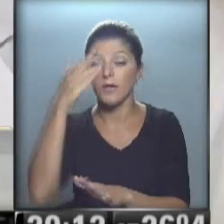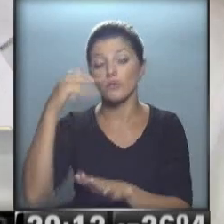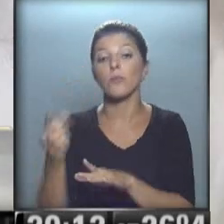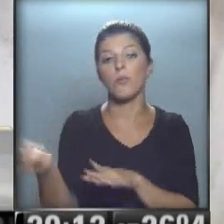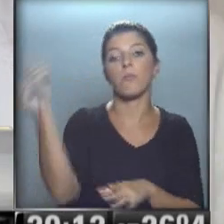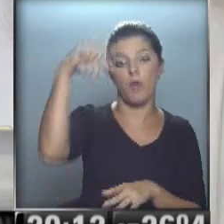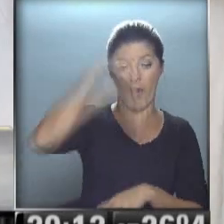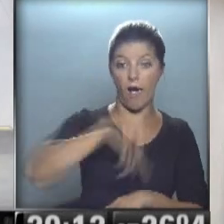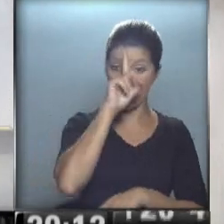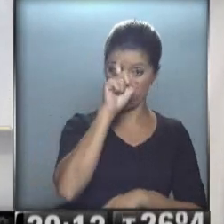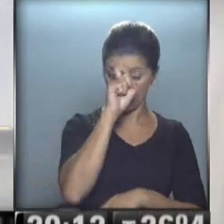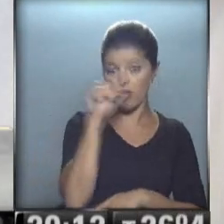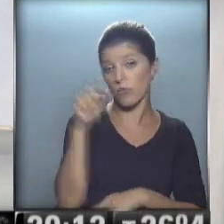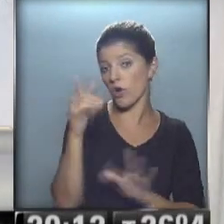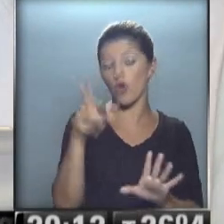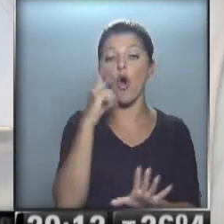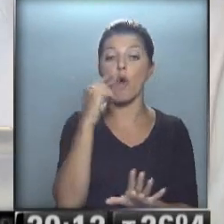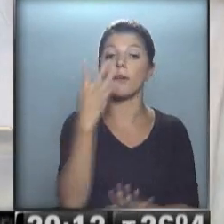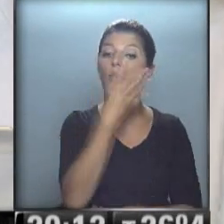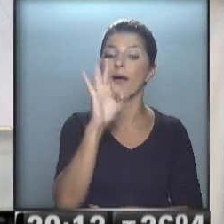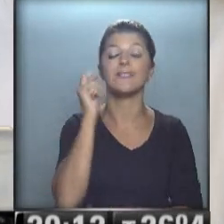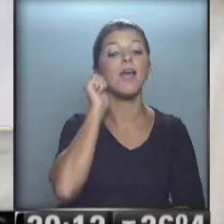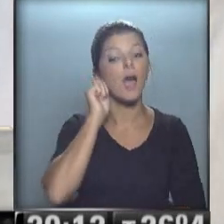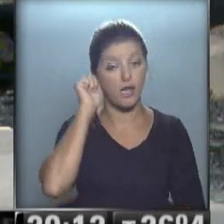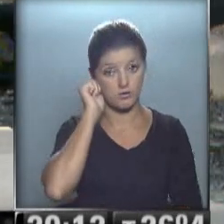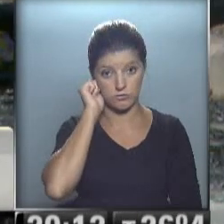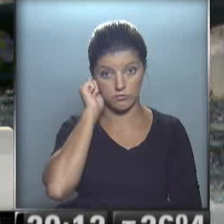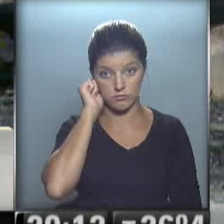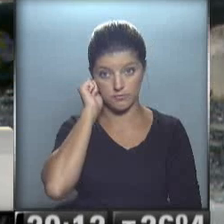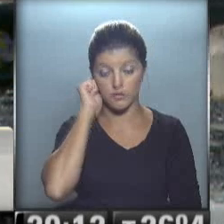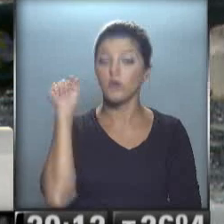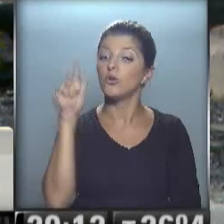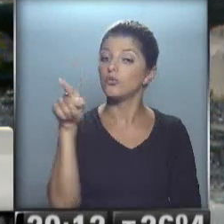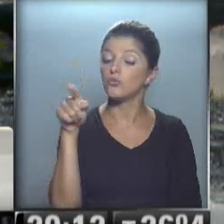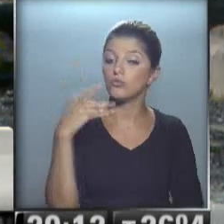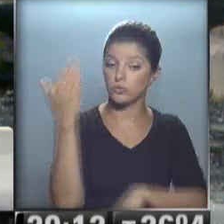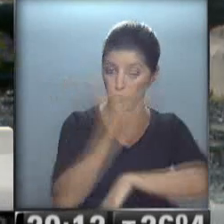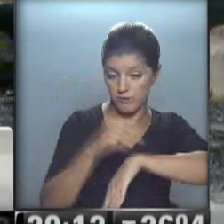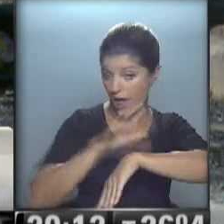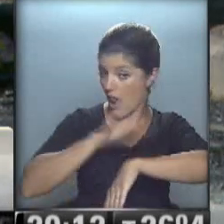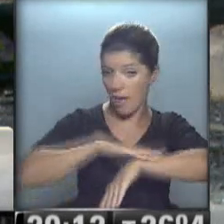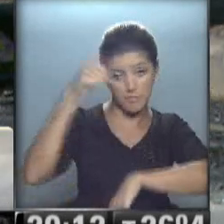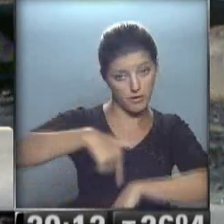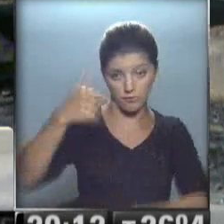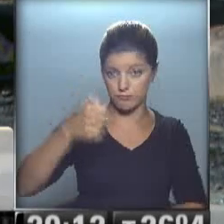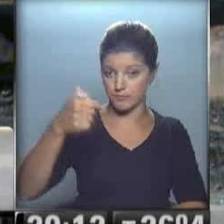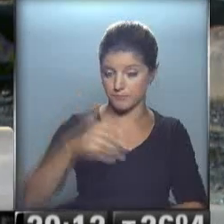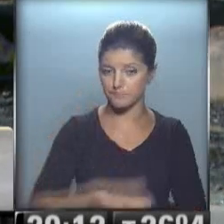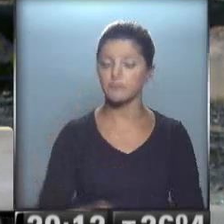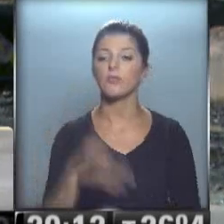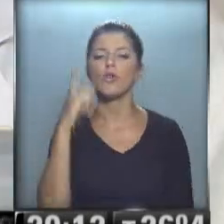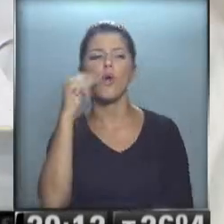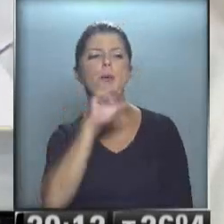bueno, en cuanto a él es un masculino de 40 años y la herida la que le acabo de describir. ¿El paciente que falleció, falleció en la